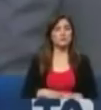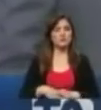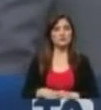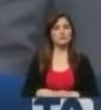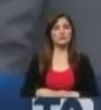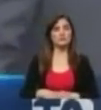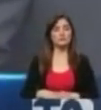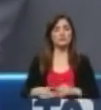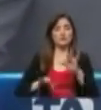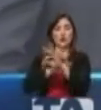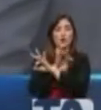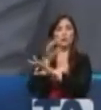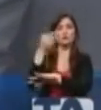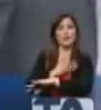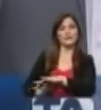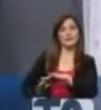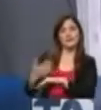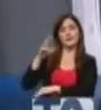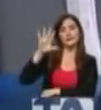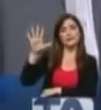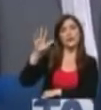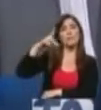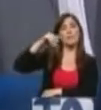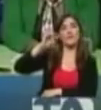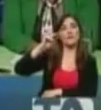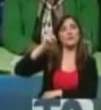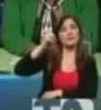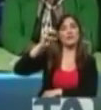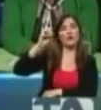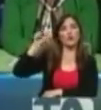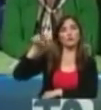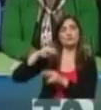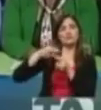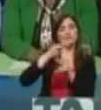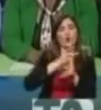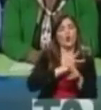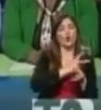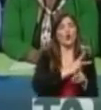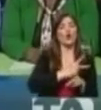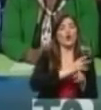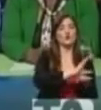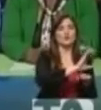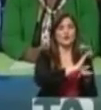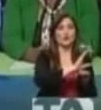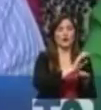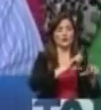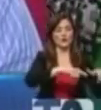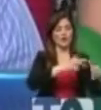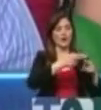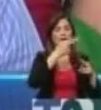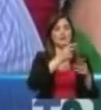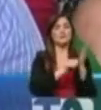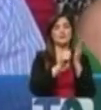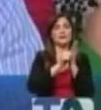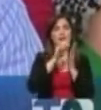Moreno y en su lugar asumió la conducción de la organización política el ex consejero del propio Lenín Moreno y ex ministro